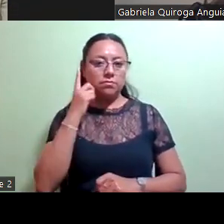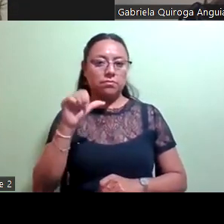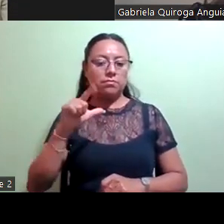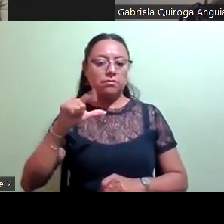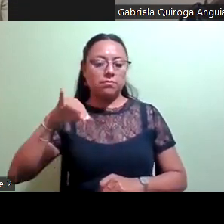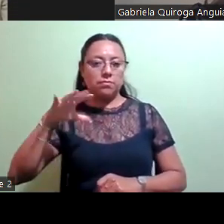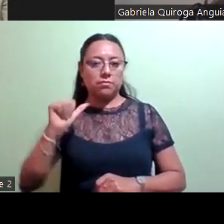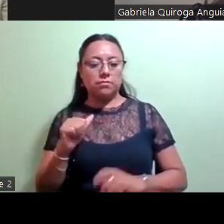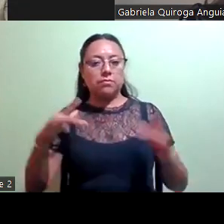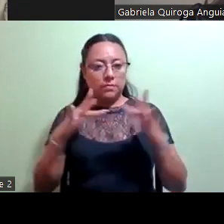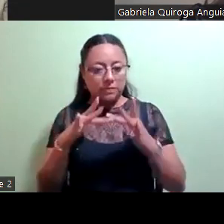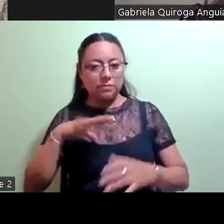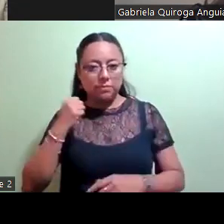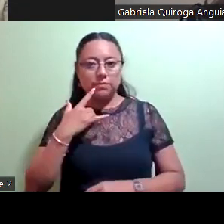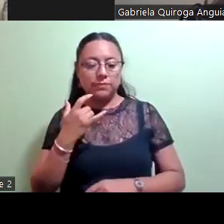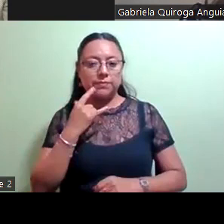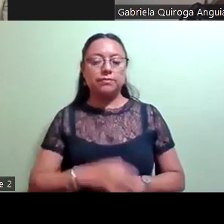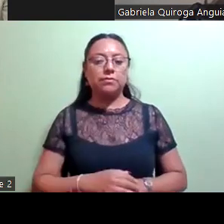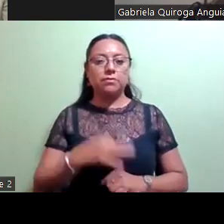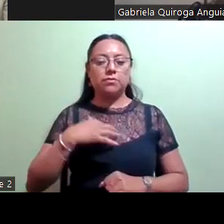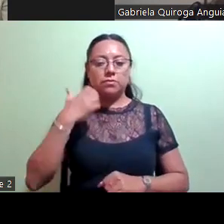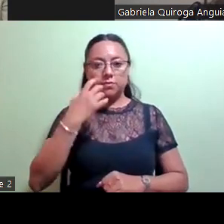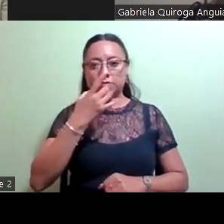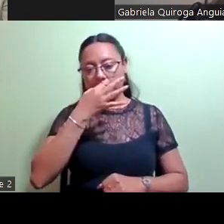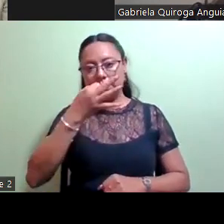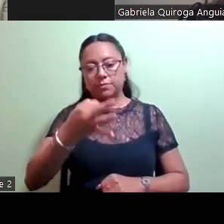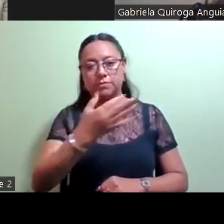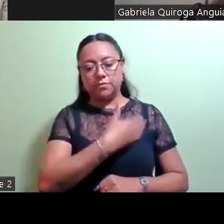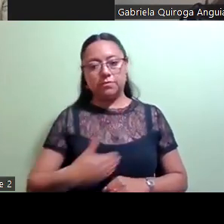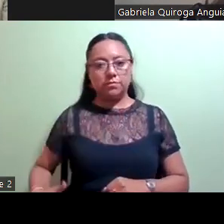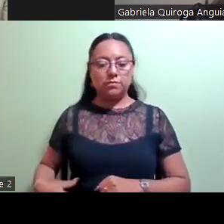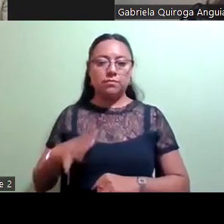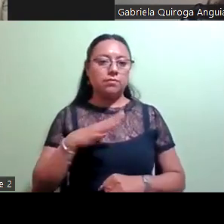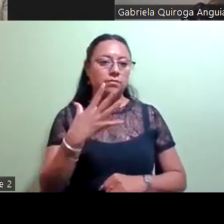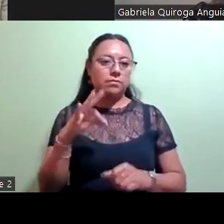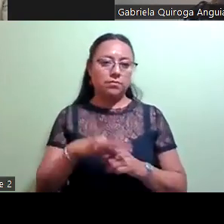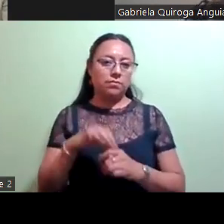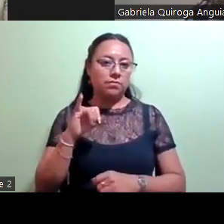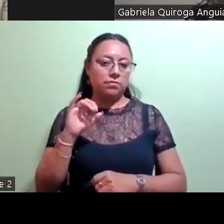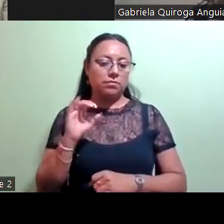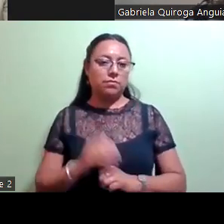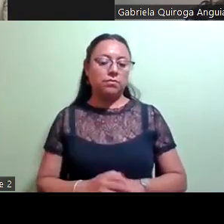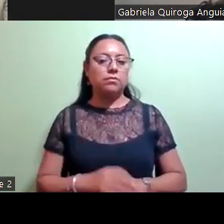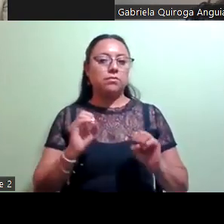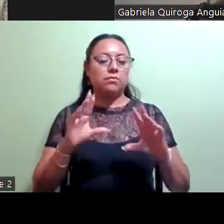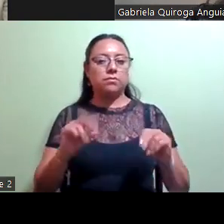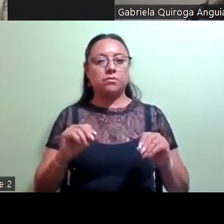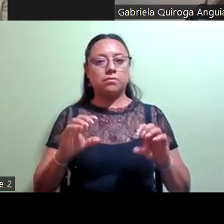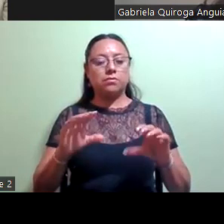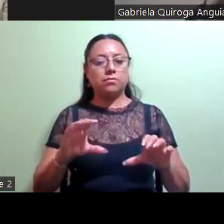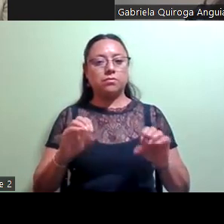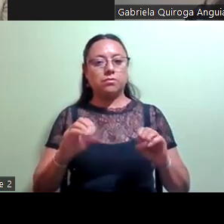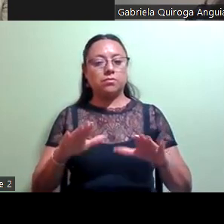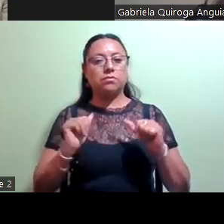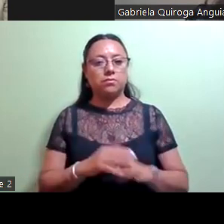calle. Diputado, solo para informarle, presidente, que tenemos 5 votos a favor y 0 en contra, 0 abstenciones. Cumplida su